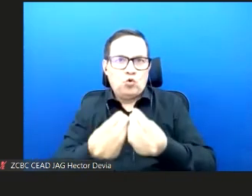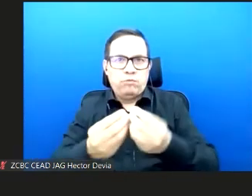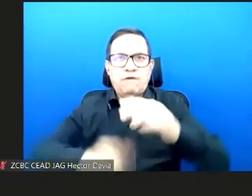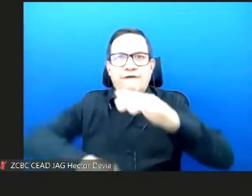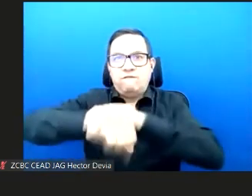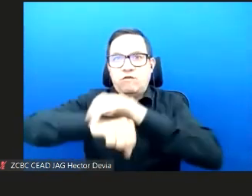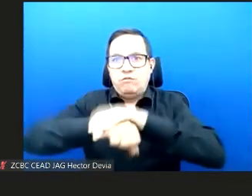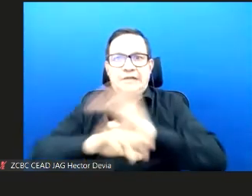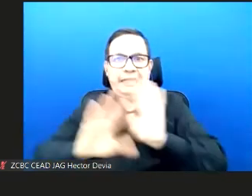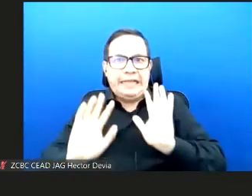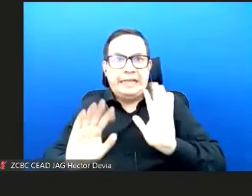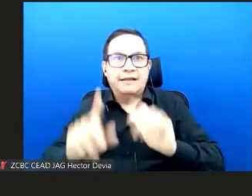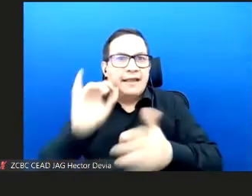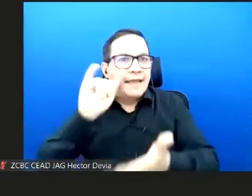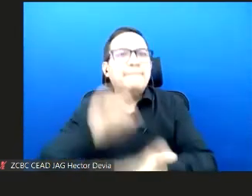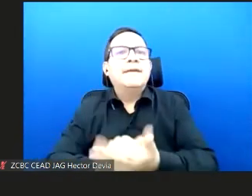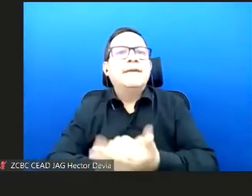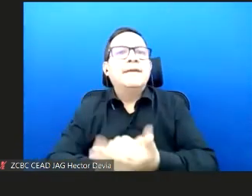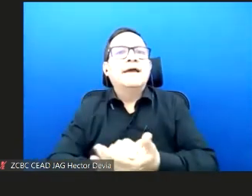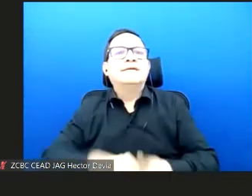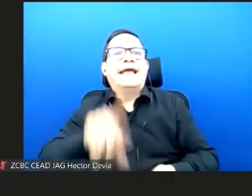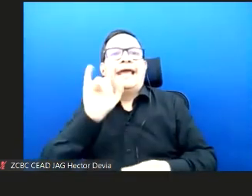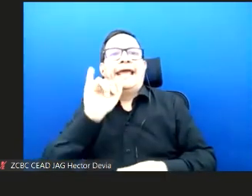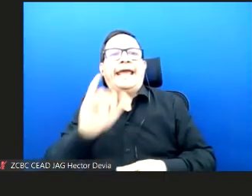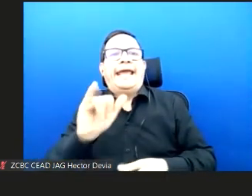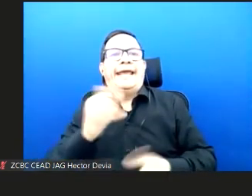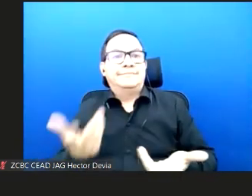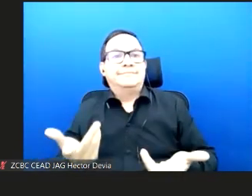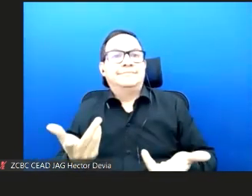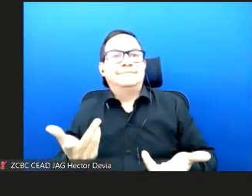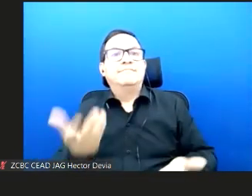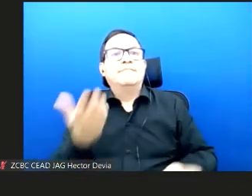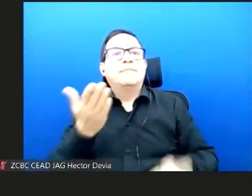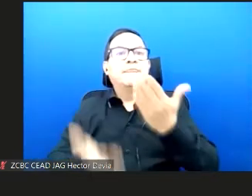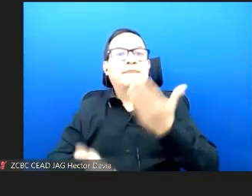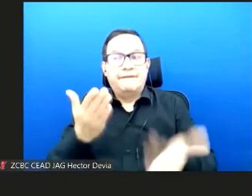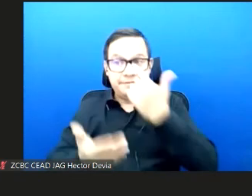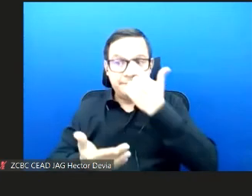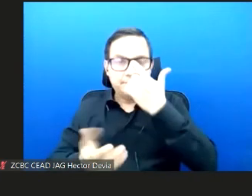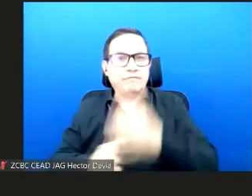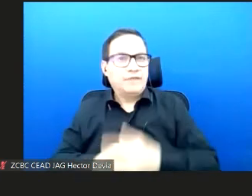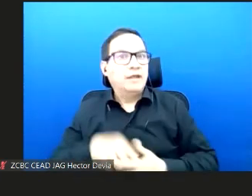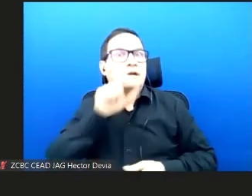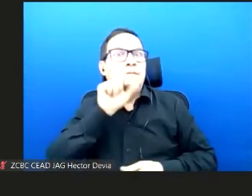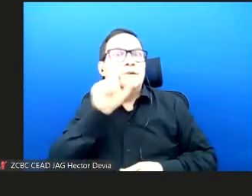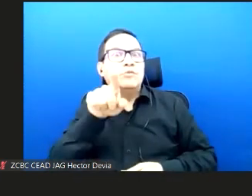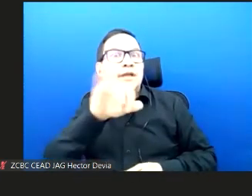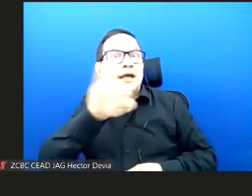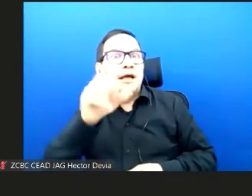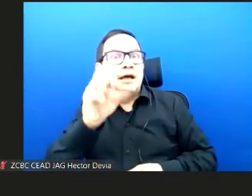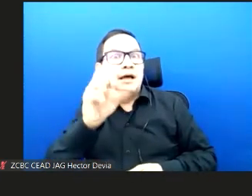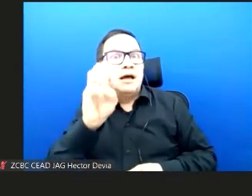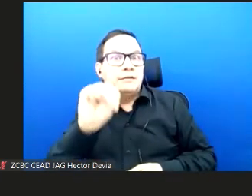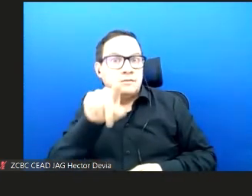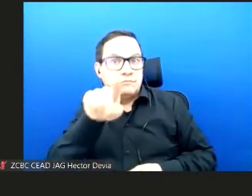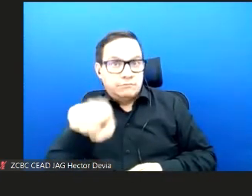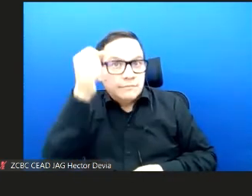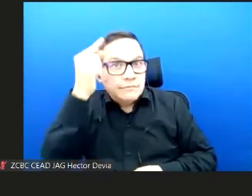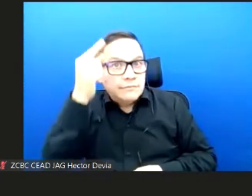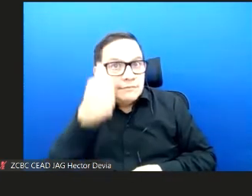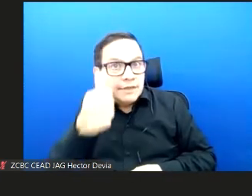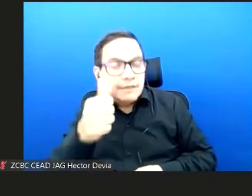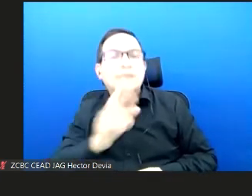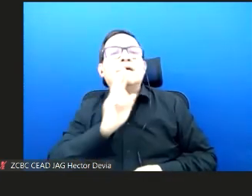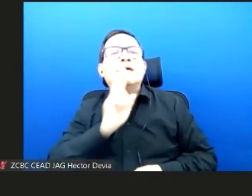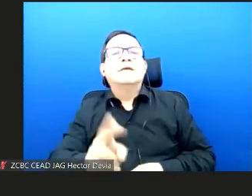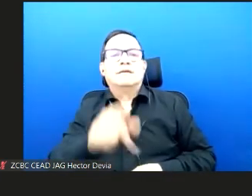¿sí? Siempre partan del dato que les da los 3 conjuntos al unísono, ¿no? La